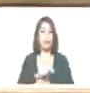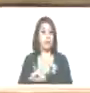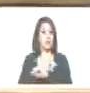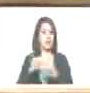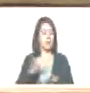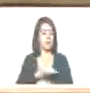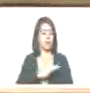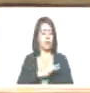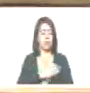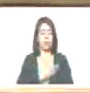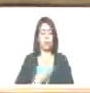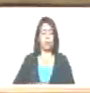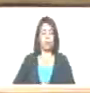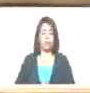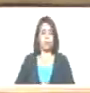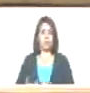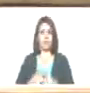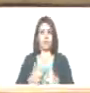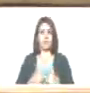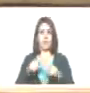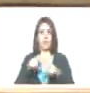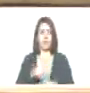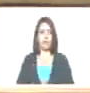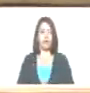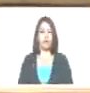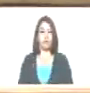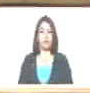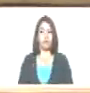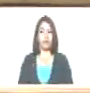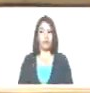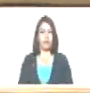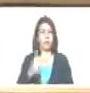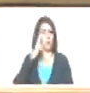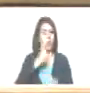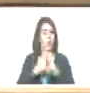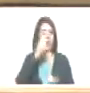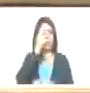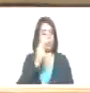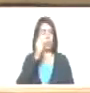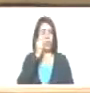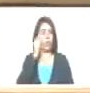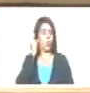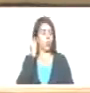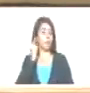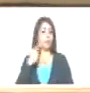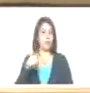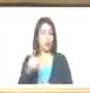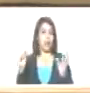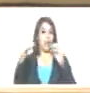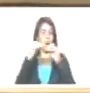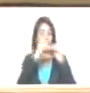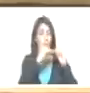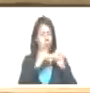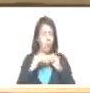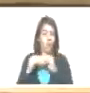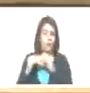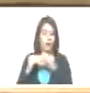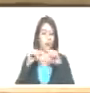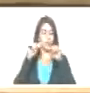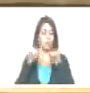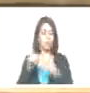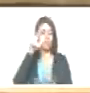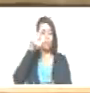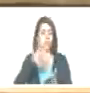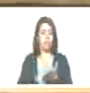presidente. En consideración, las honorables diputadas y los honorables diputados que estén de acuerdo con aprobar la